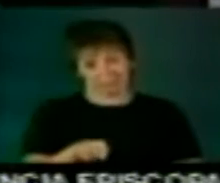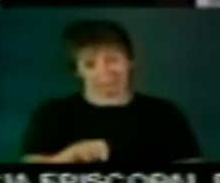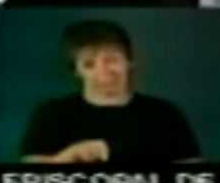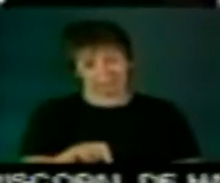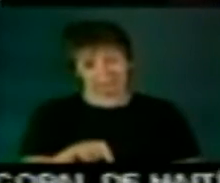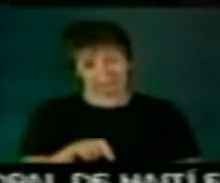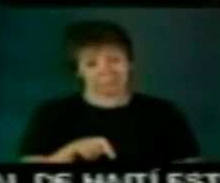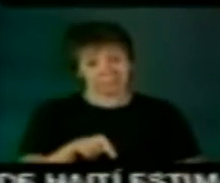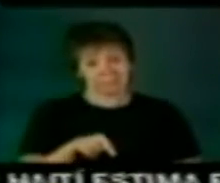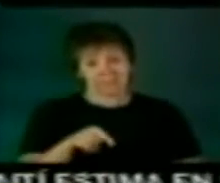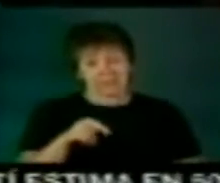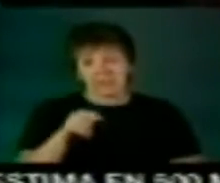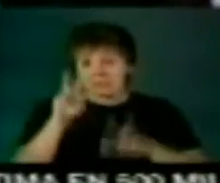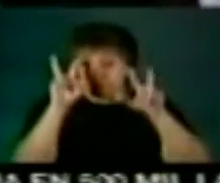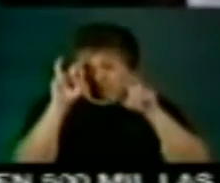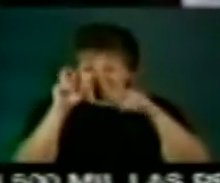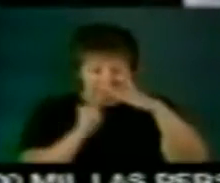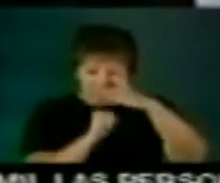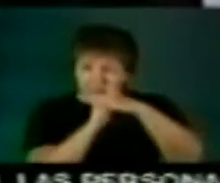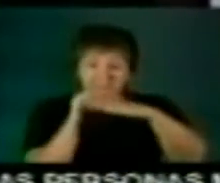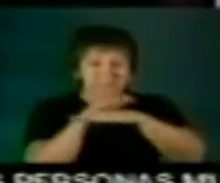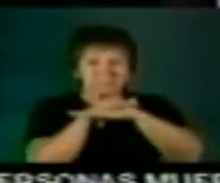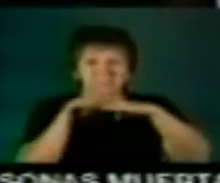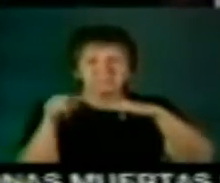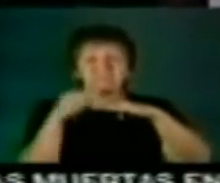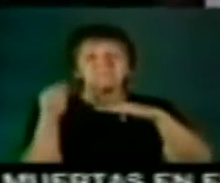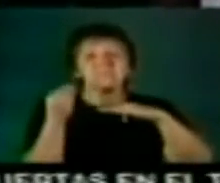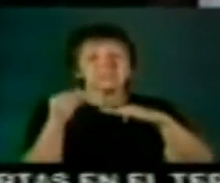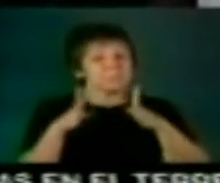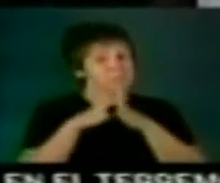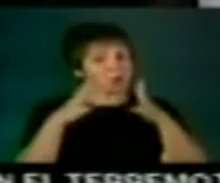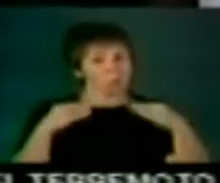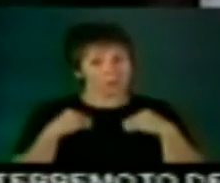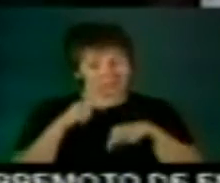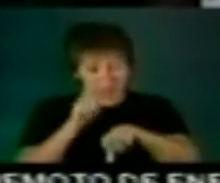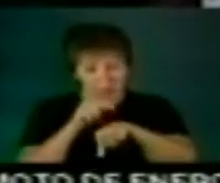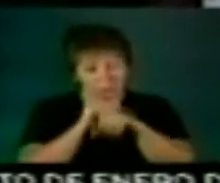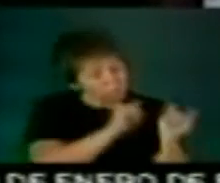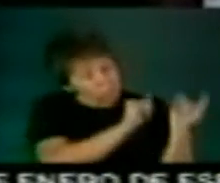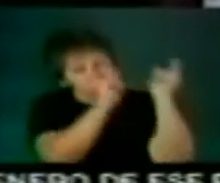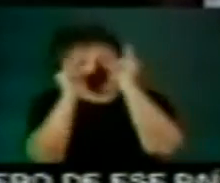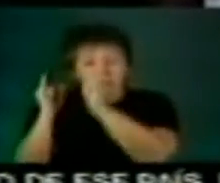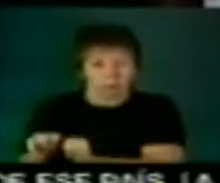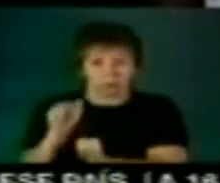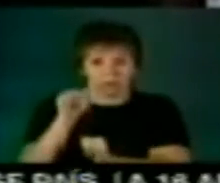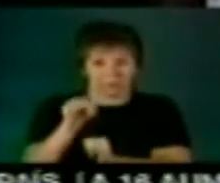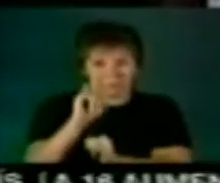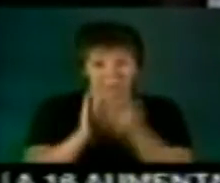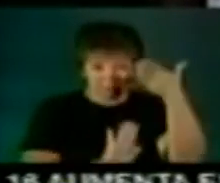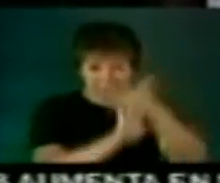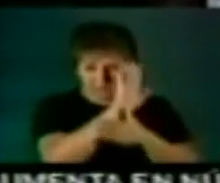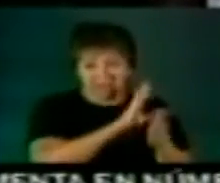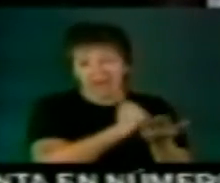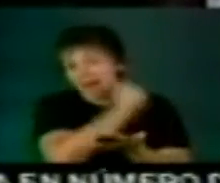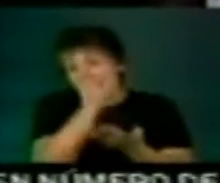A la cabeza de todas las prioridades va a estar la masificación de las escuelas de tiempo completo, seguido por el fortalecimiento